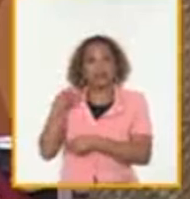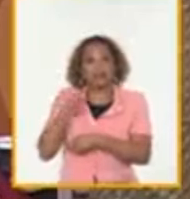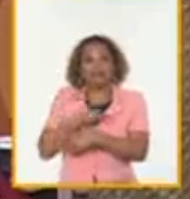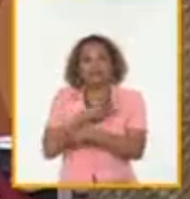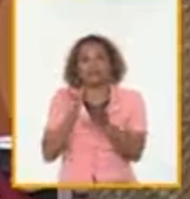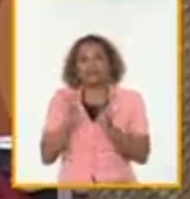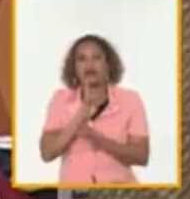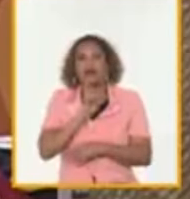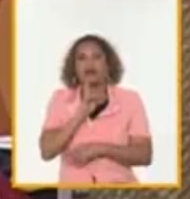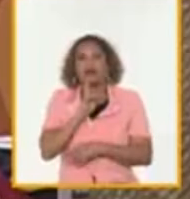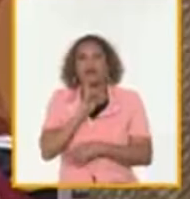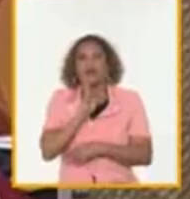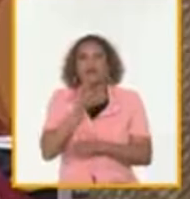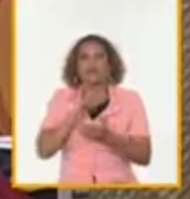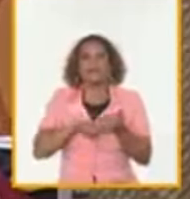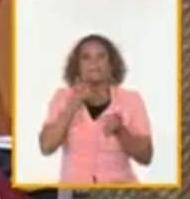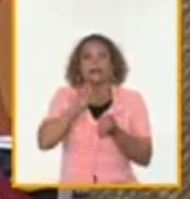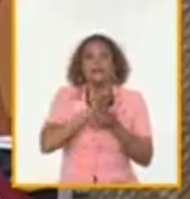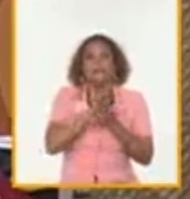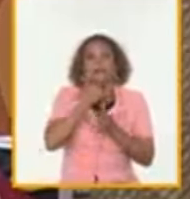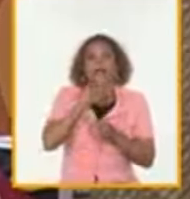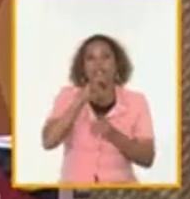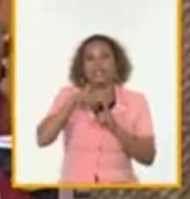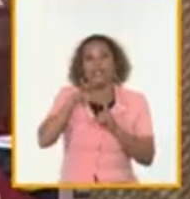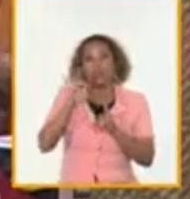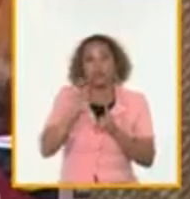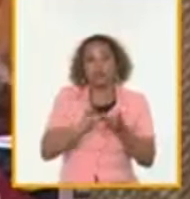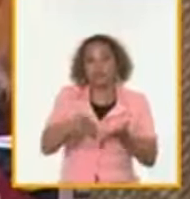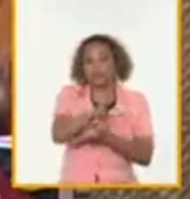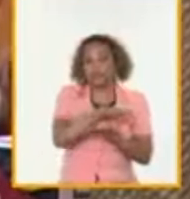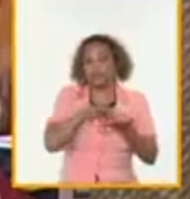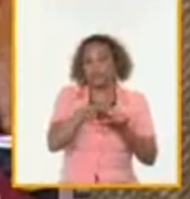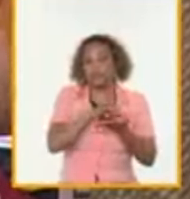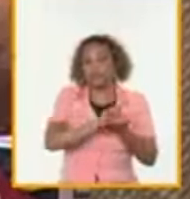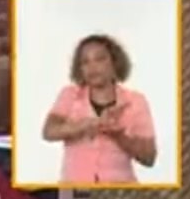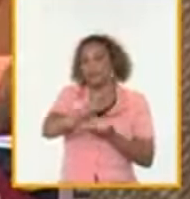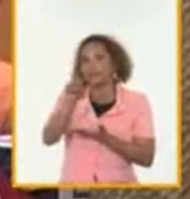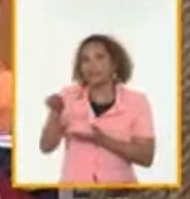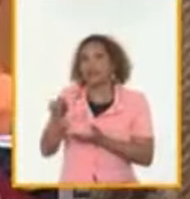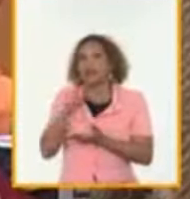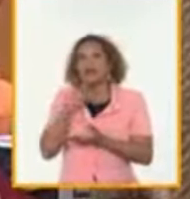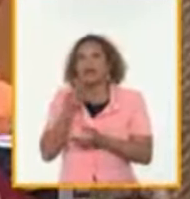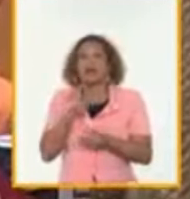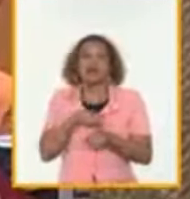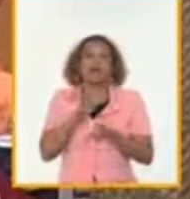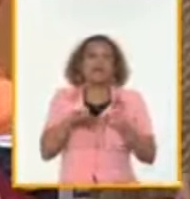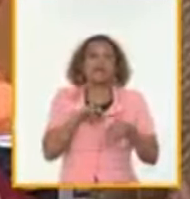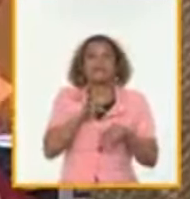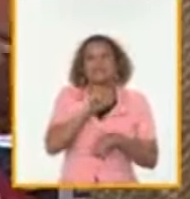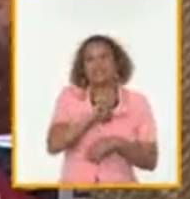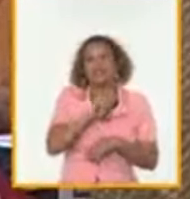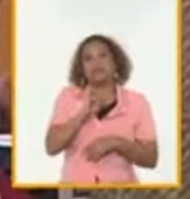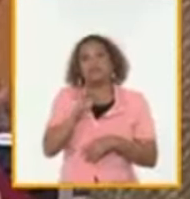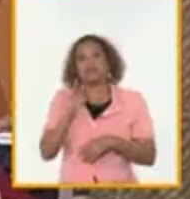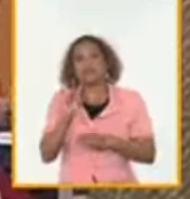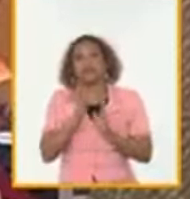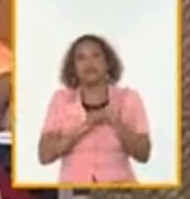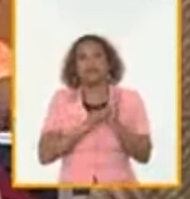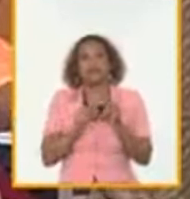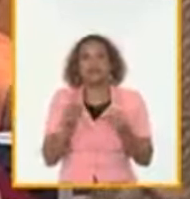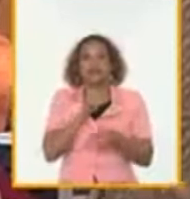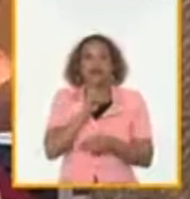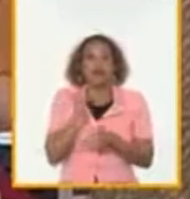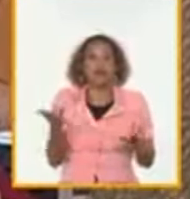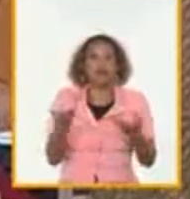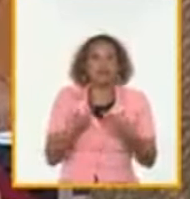de desde el sistema Palmarito porque ese ese barrio recibía agua cuandoo la recibía a veces llevaba cerca de 6 s meses sin recibir agua